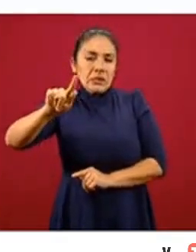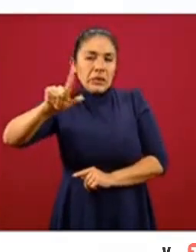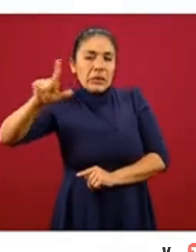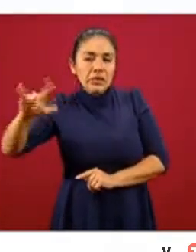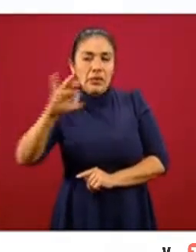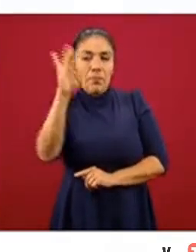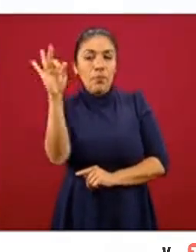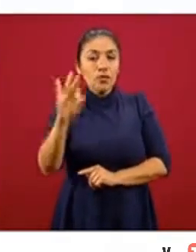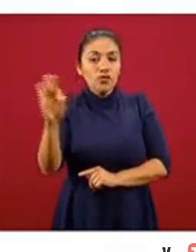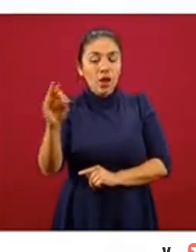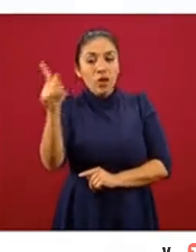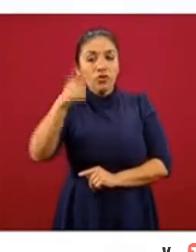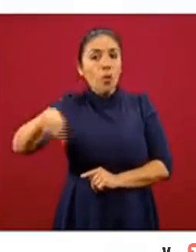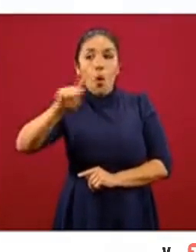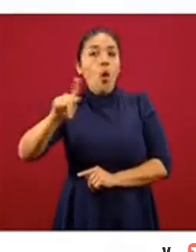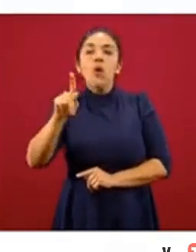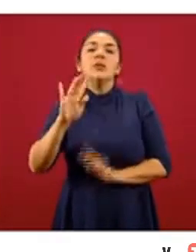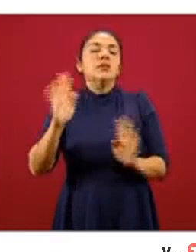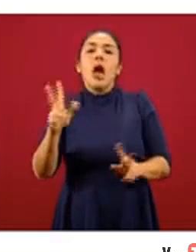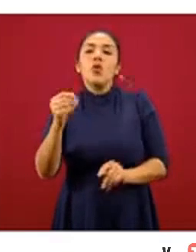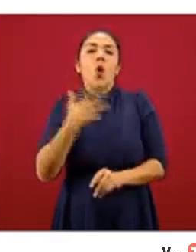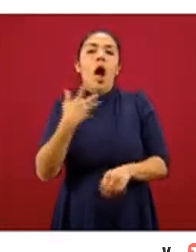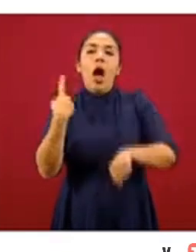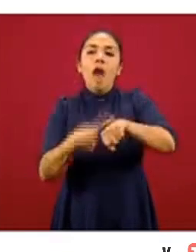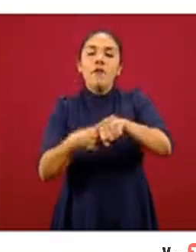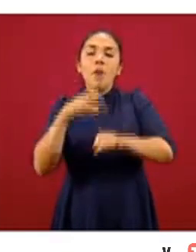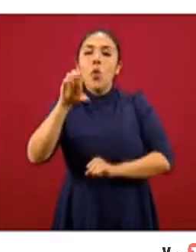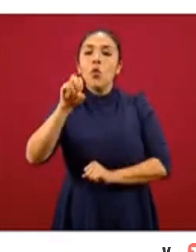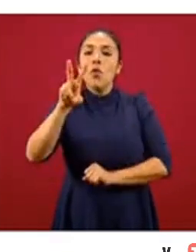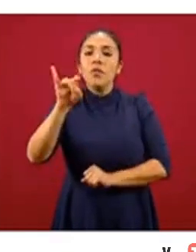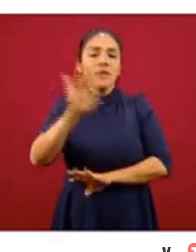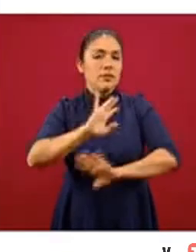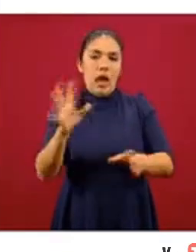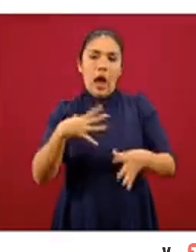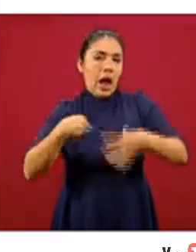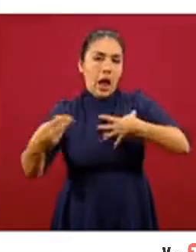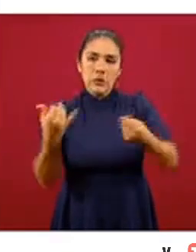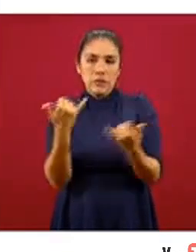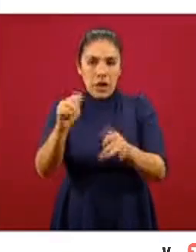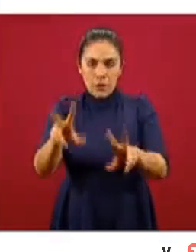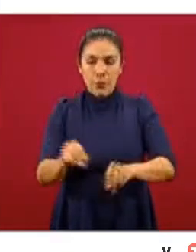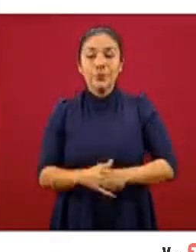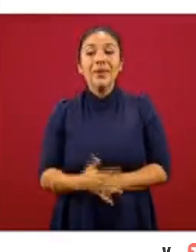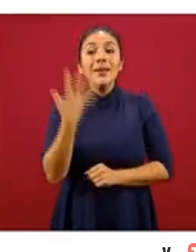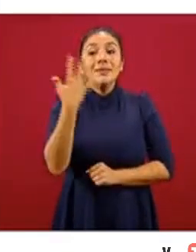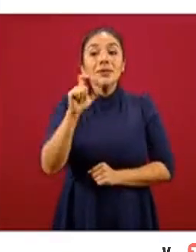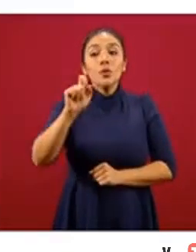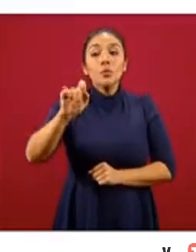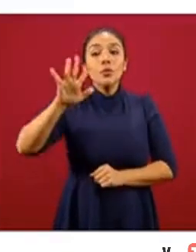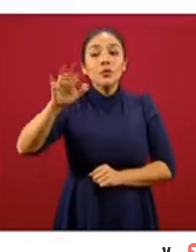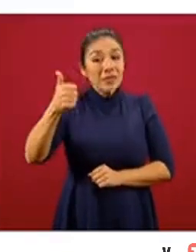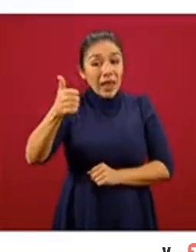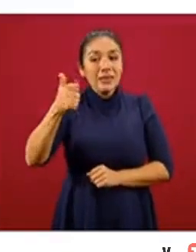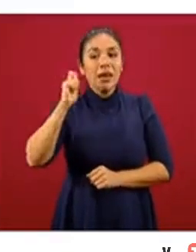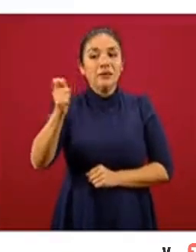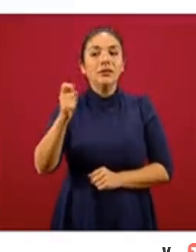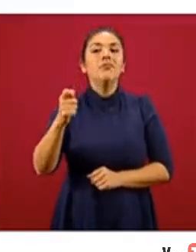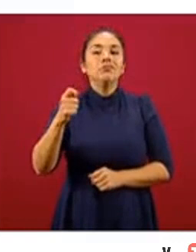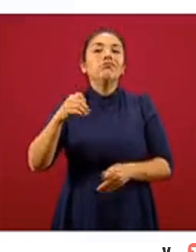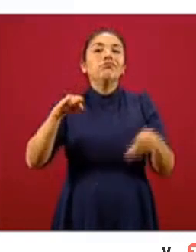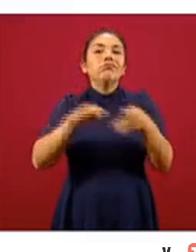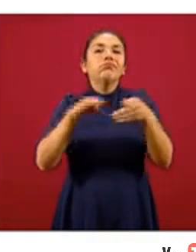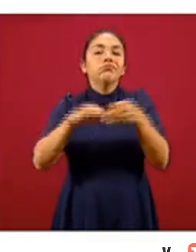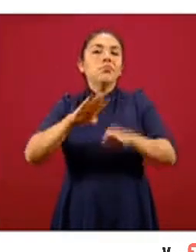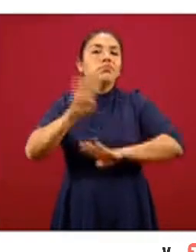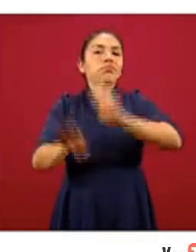77% restante, ya no tienen COVID, ya no están contagiando. 5.6 es la tasa de letalidad global